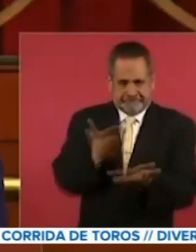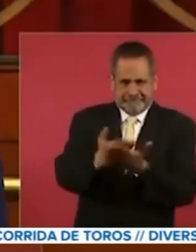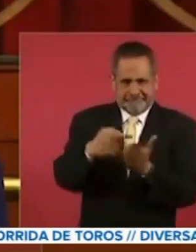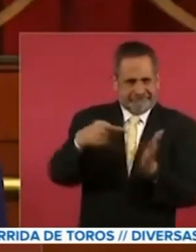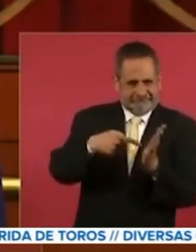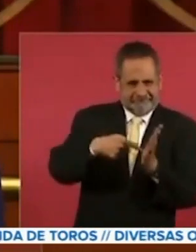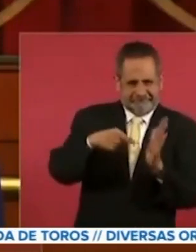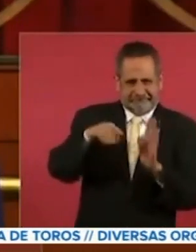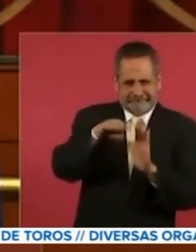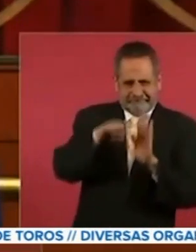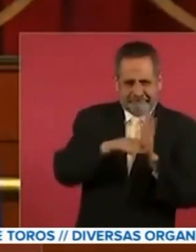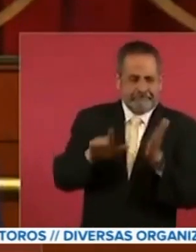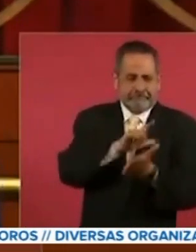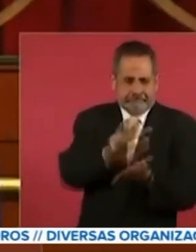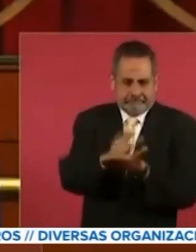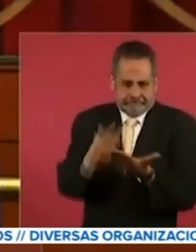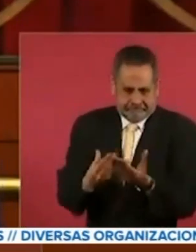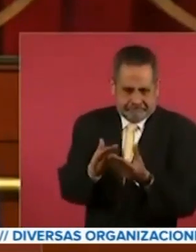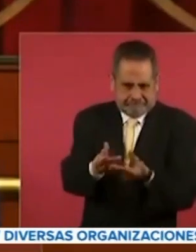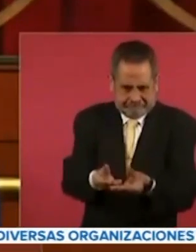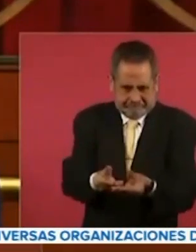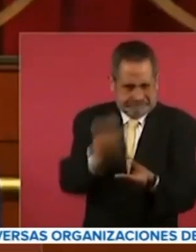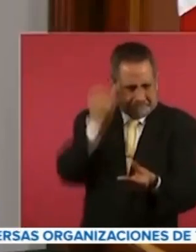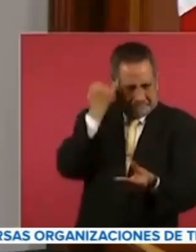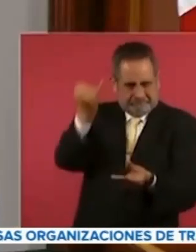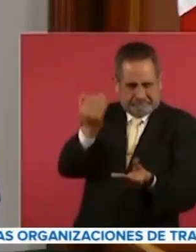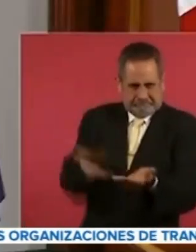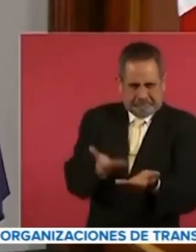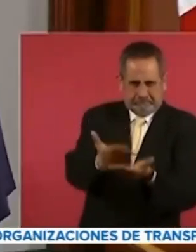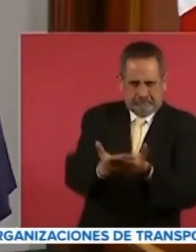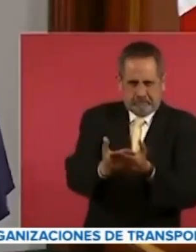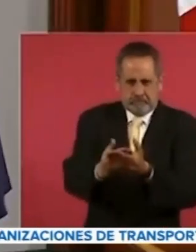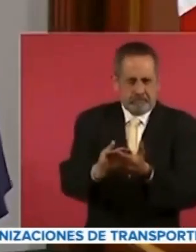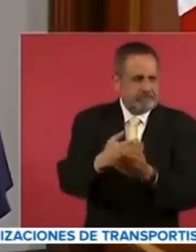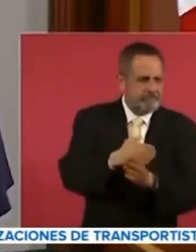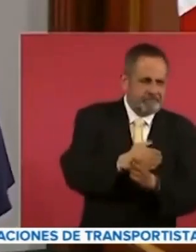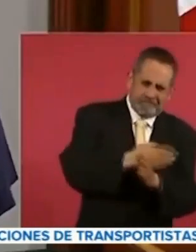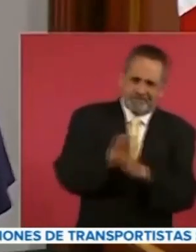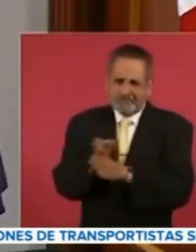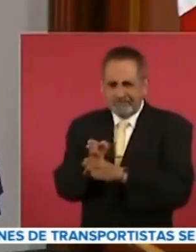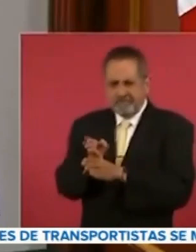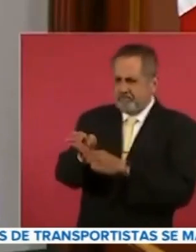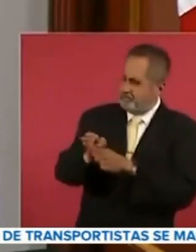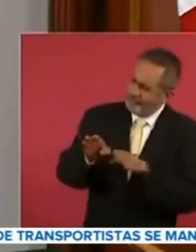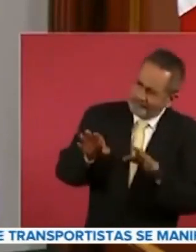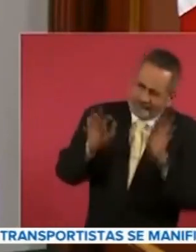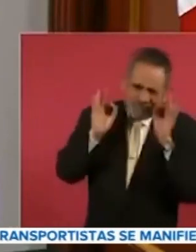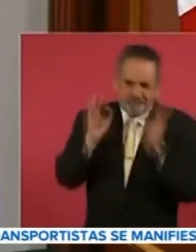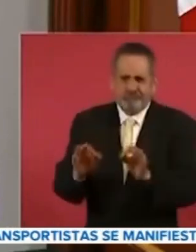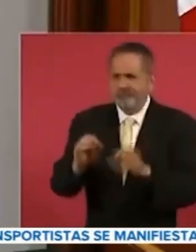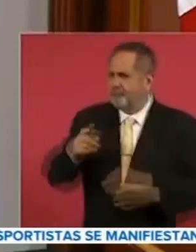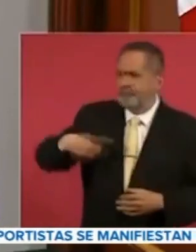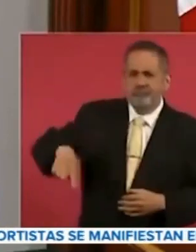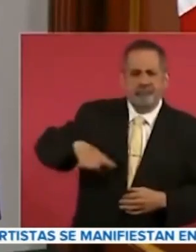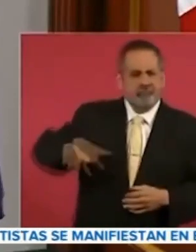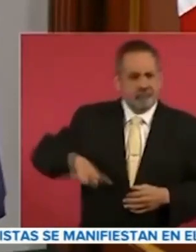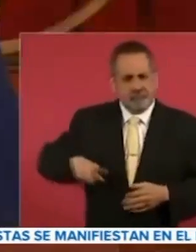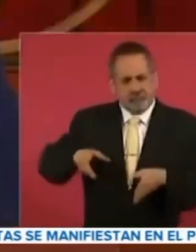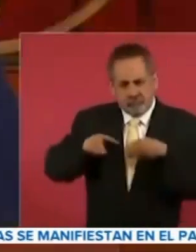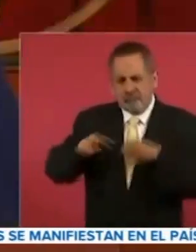constitución mexicana como la conocemos actualmente que son 18 la mayoría tendría que